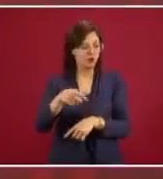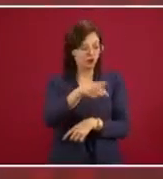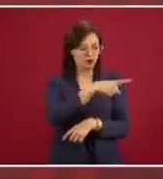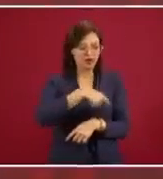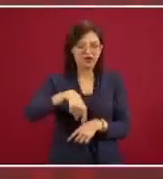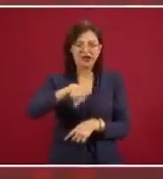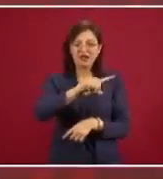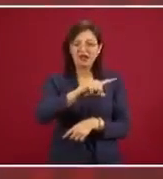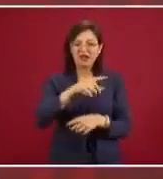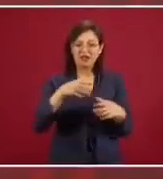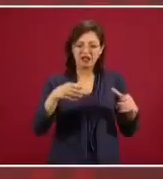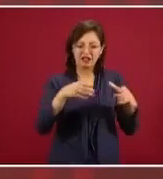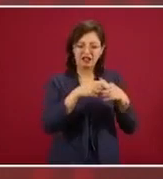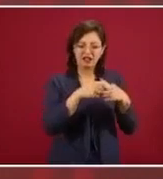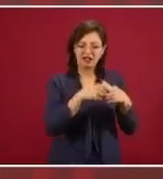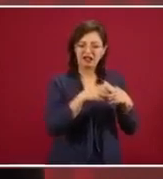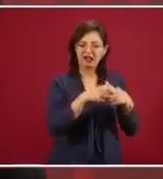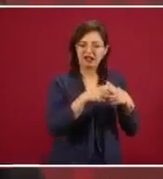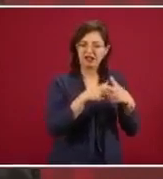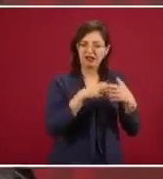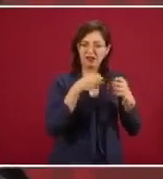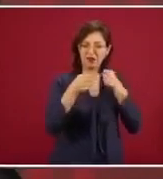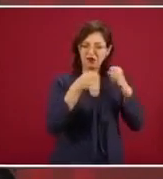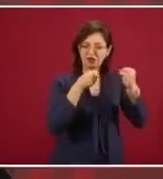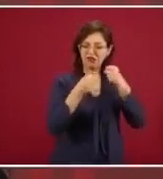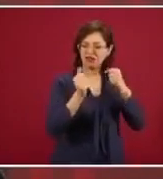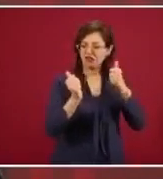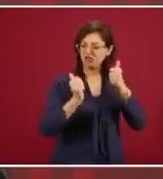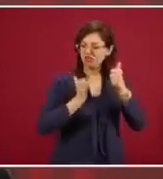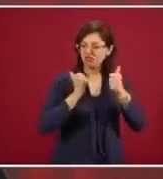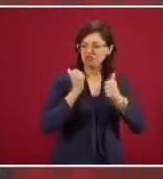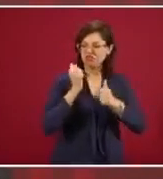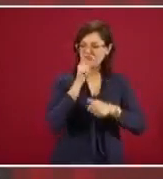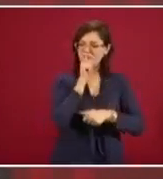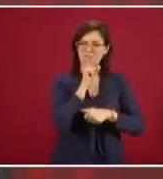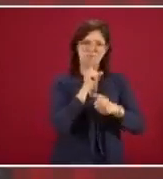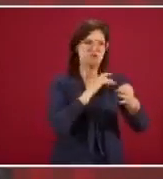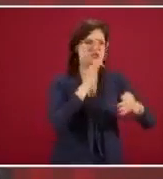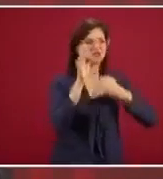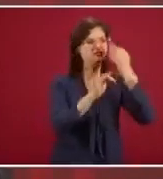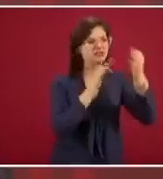Estoy hablando de un caso, pero así es, por lo general.